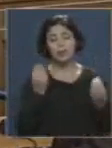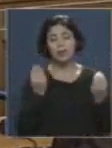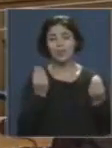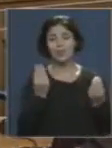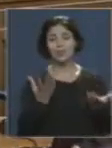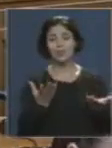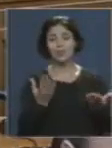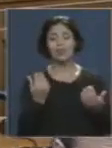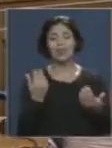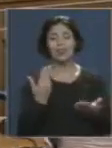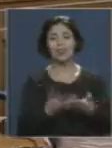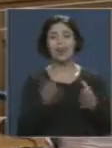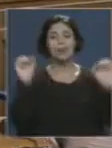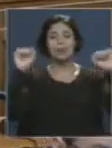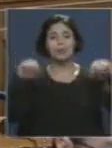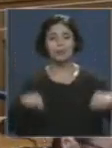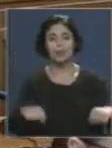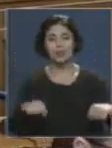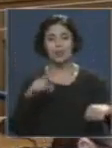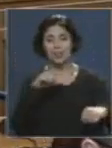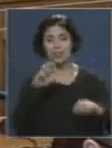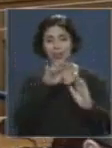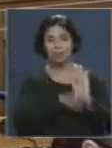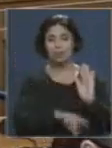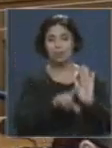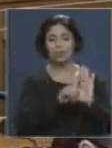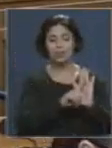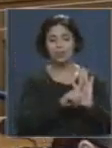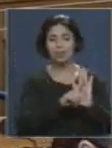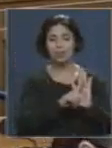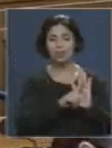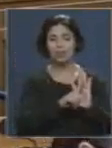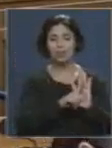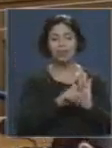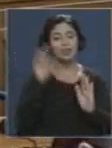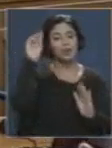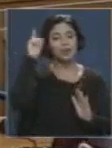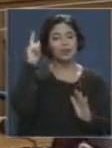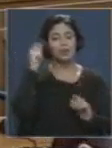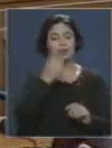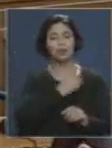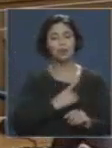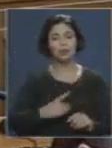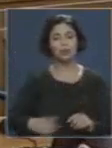hora vamos a aprobar este proyecto de ley, que fue iniciativa de